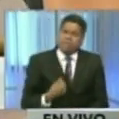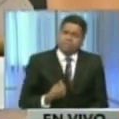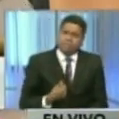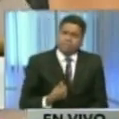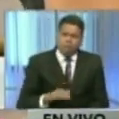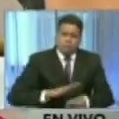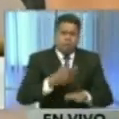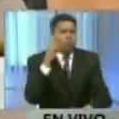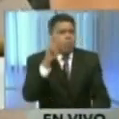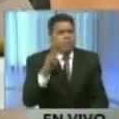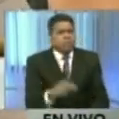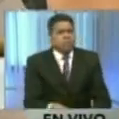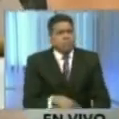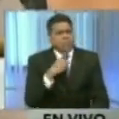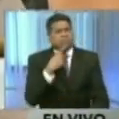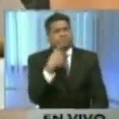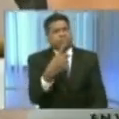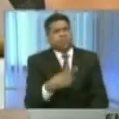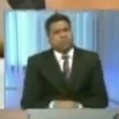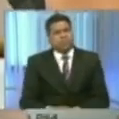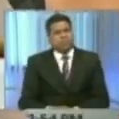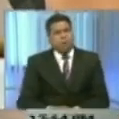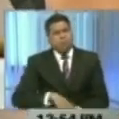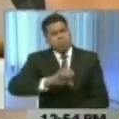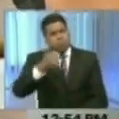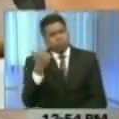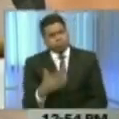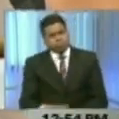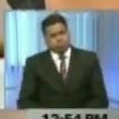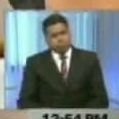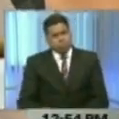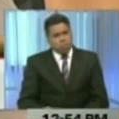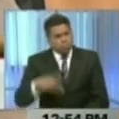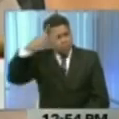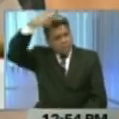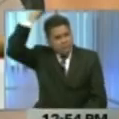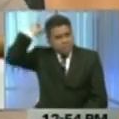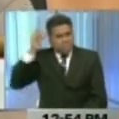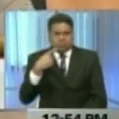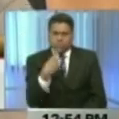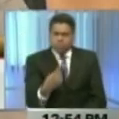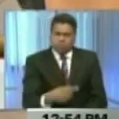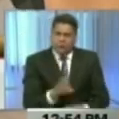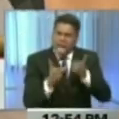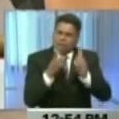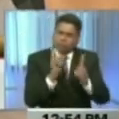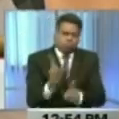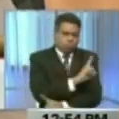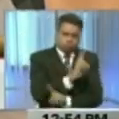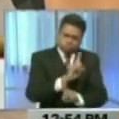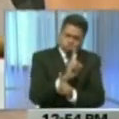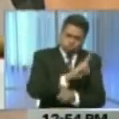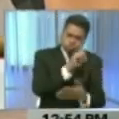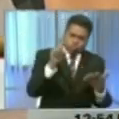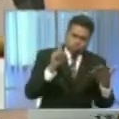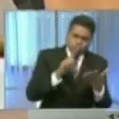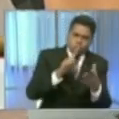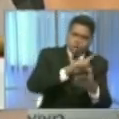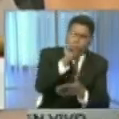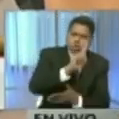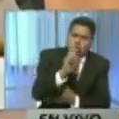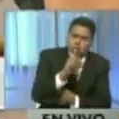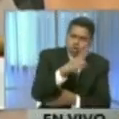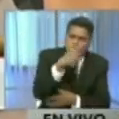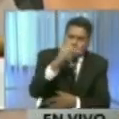yo he visto pronunciamientos de muchos colegas, de muchos gobiernos, de algunos, no todos, algunos, donde manifiestan